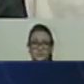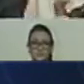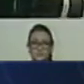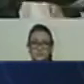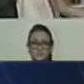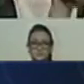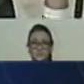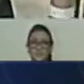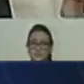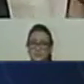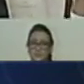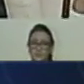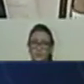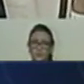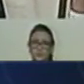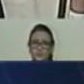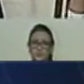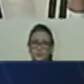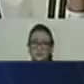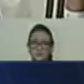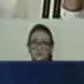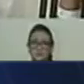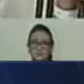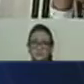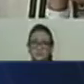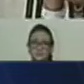A votar, a votar, a votar.